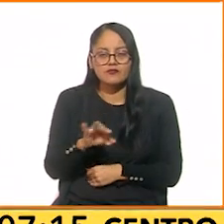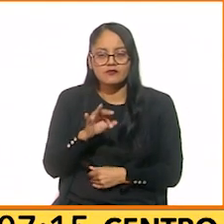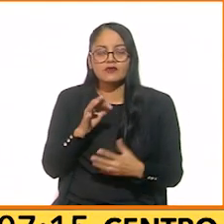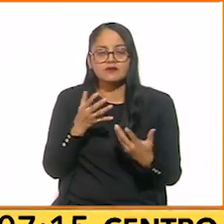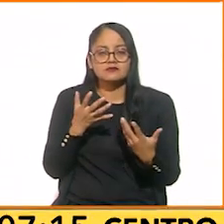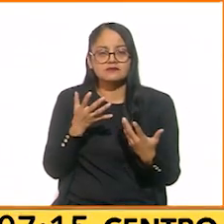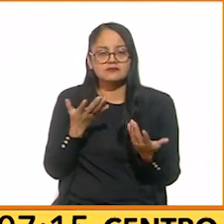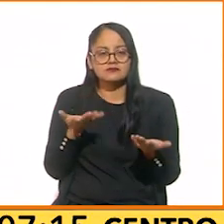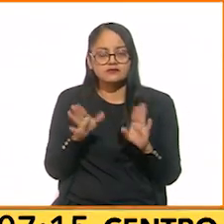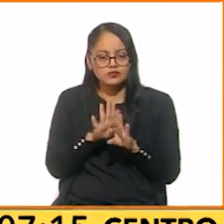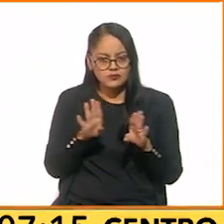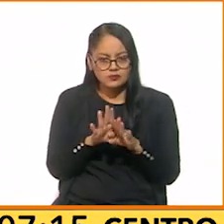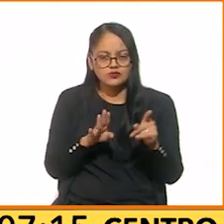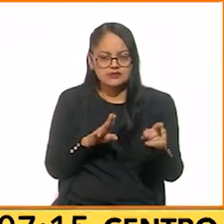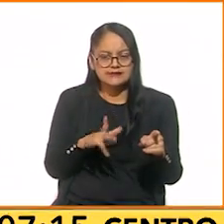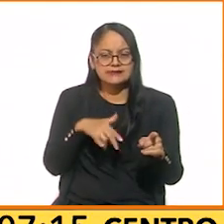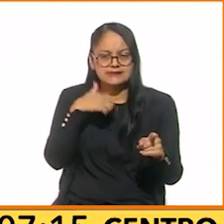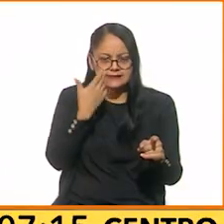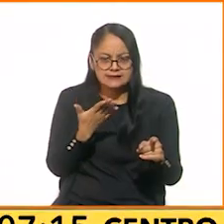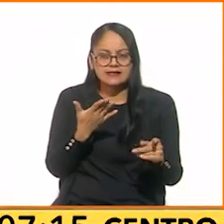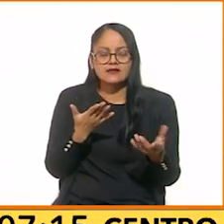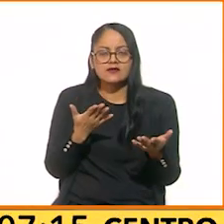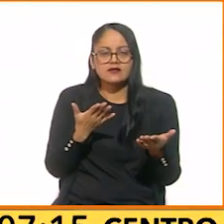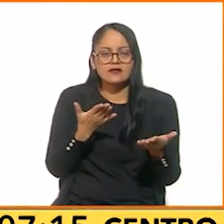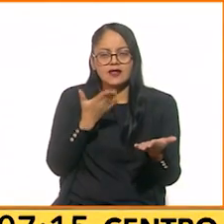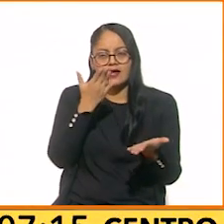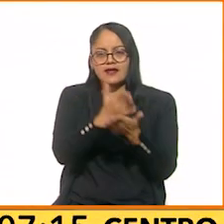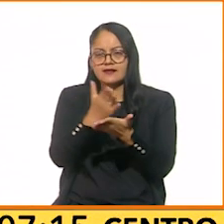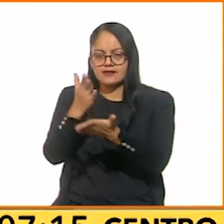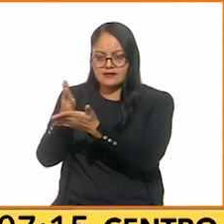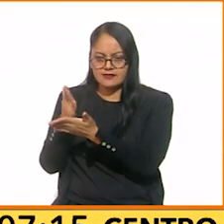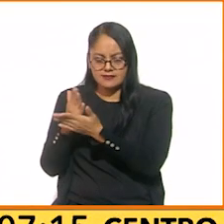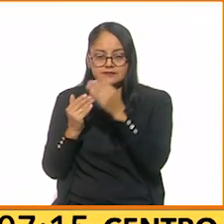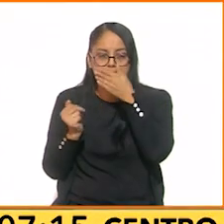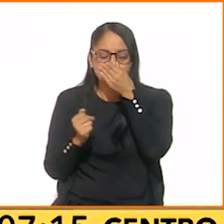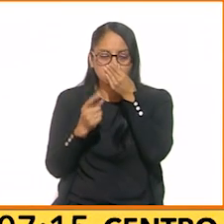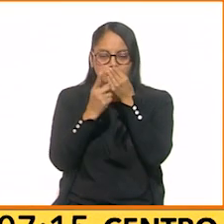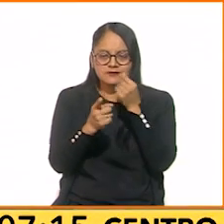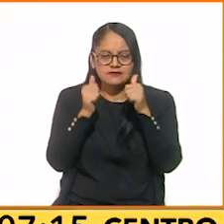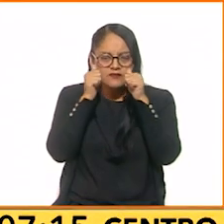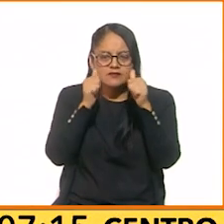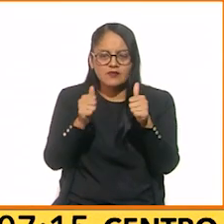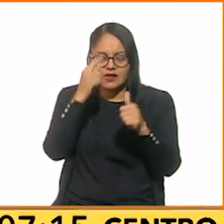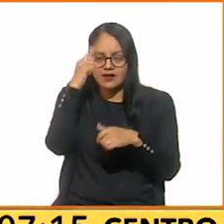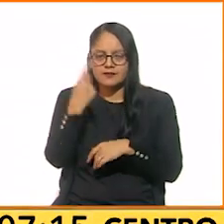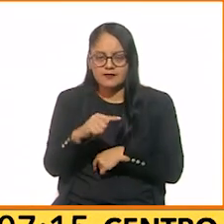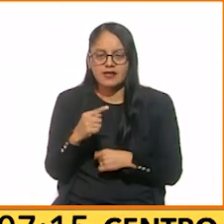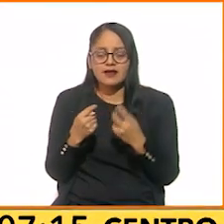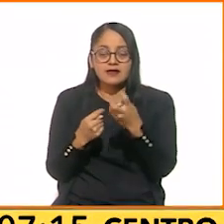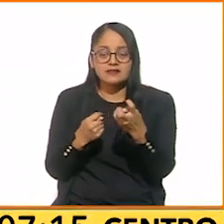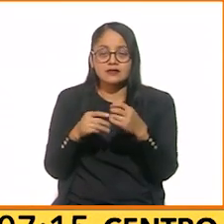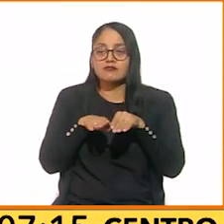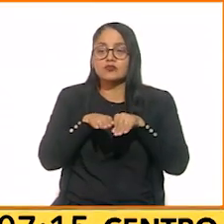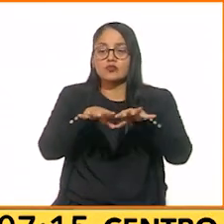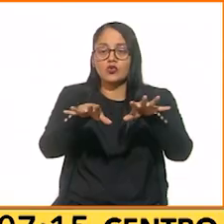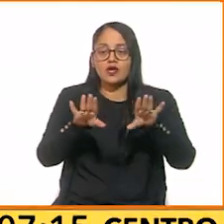poco en esta intención de ir a las causas, de atender las causas para evitar pues que esto se